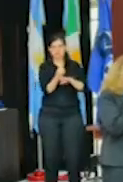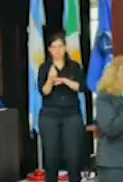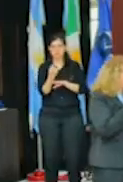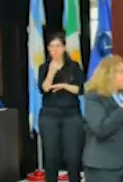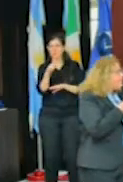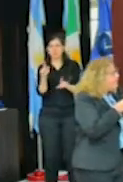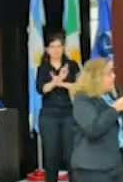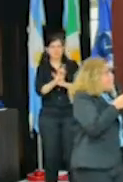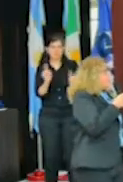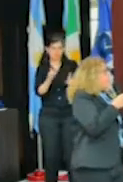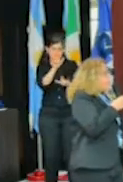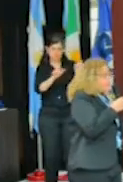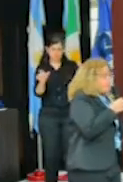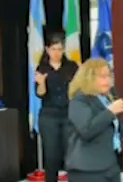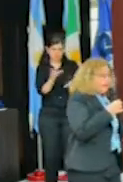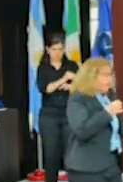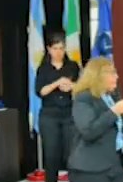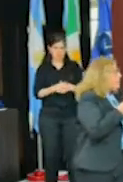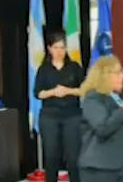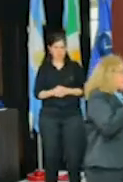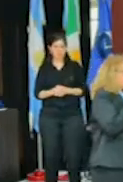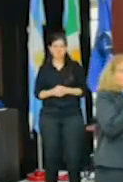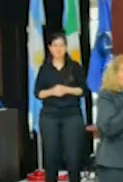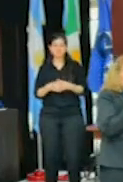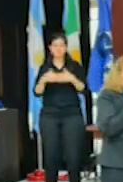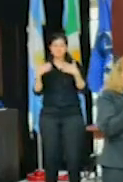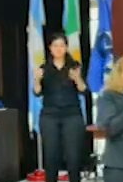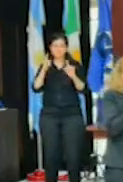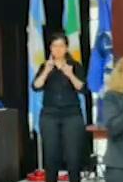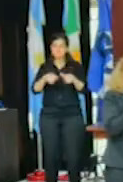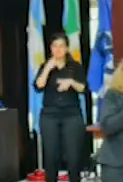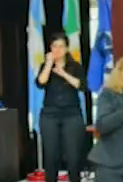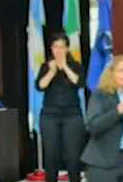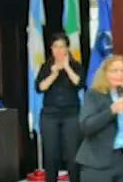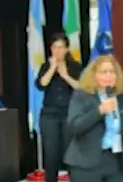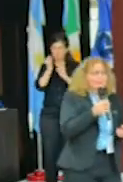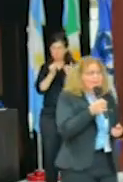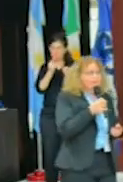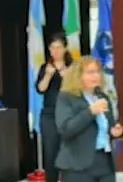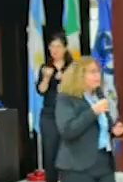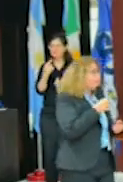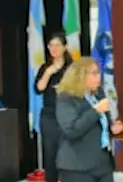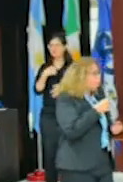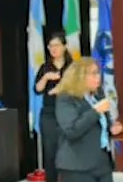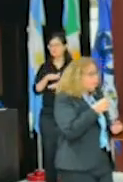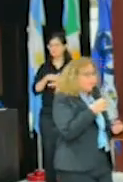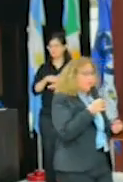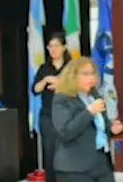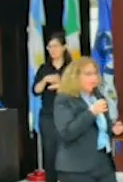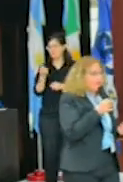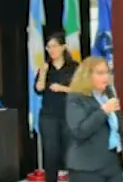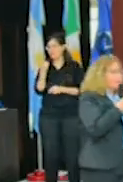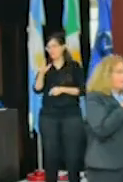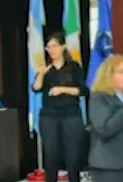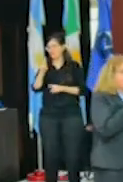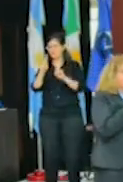personas. También les quería, como contar que yo me tomo muy responsable mi rol, soy directora de la